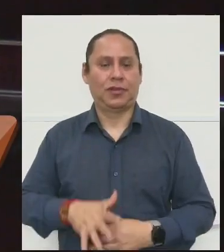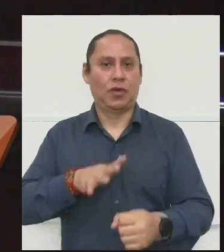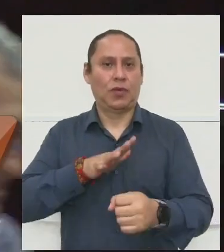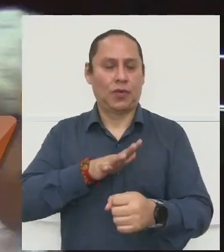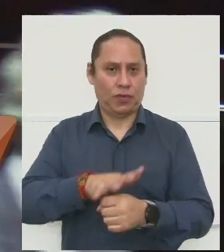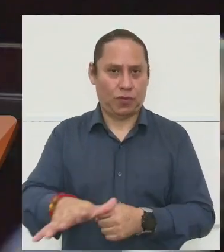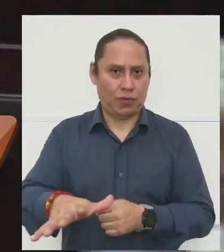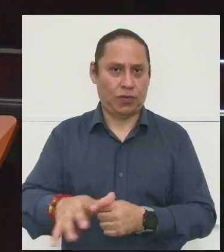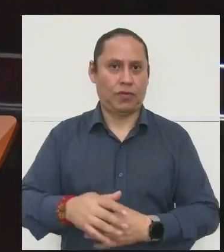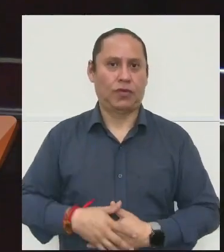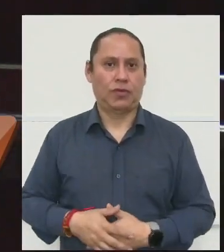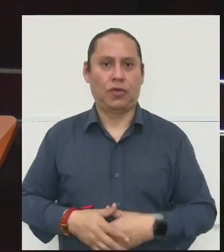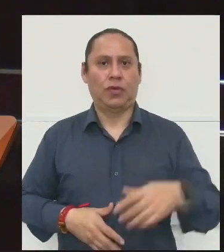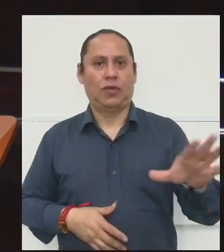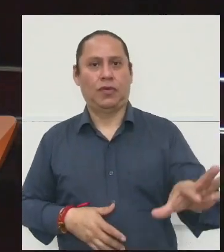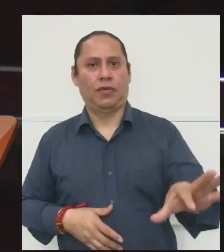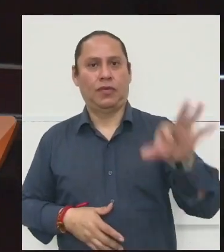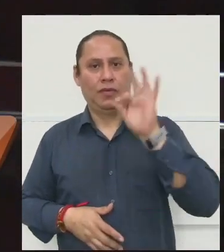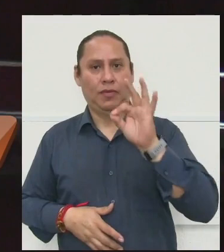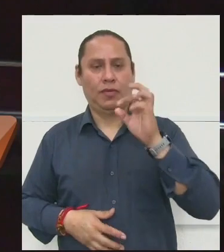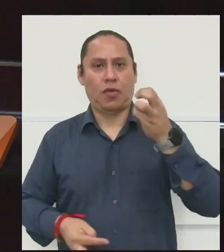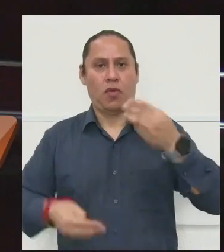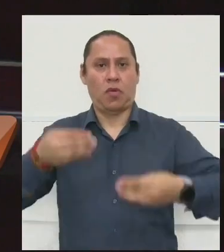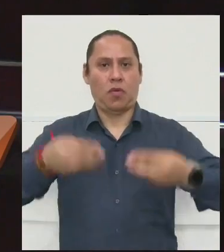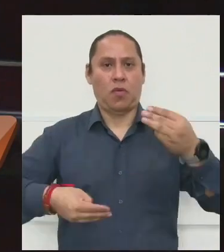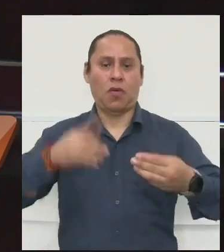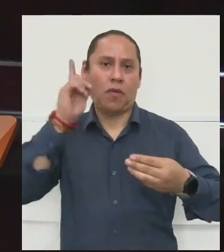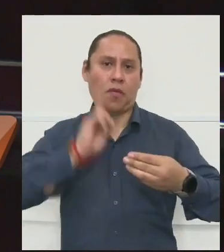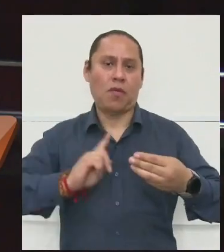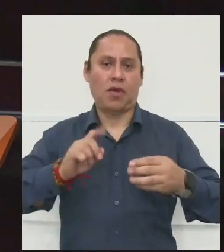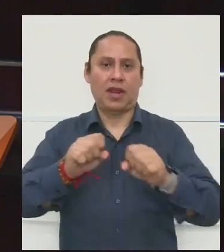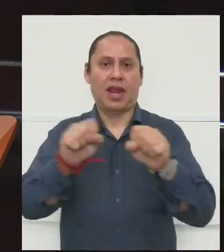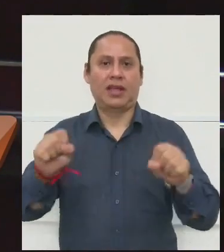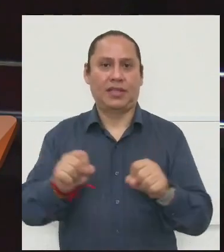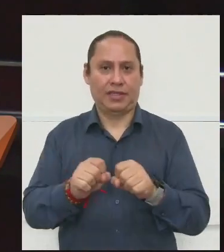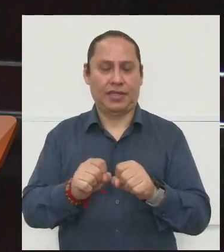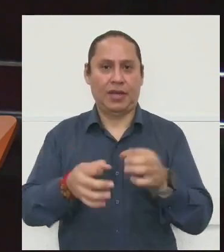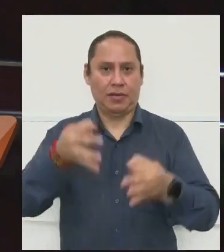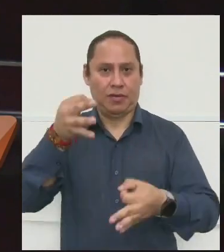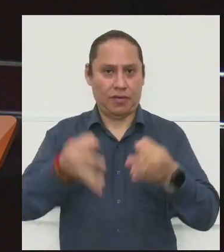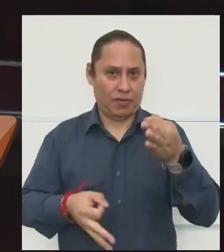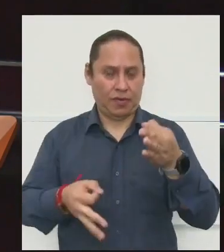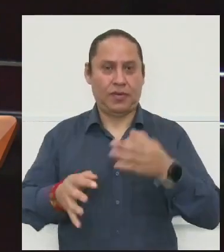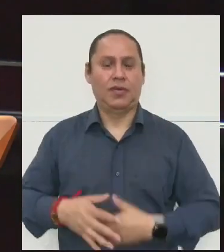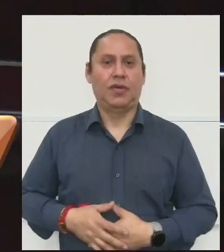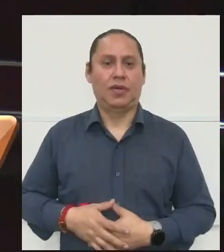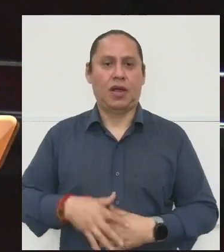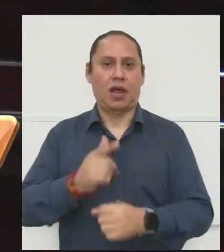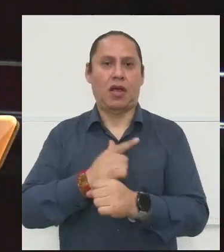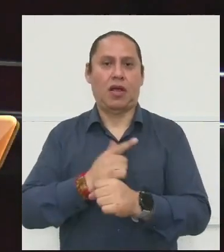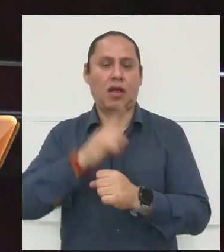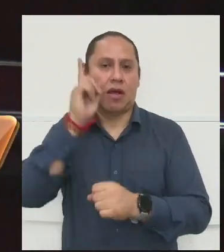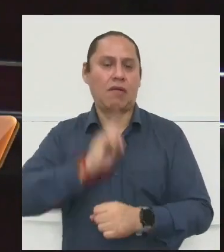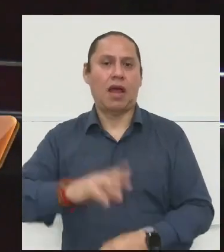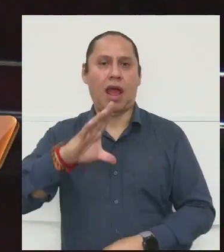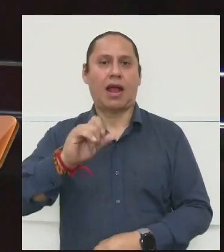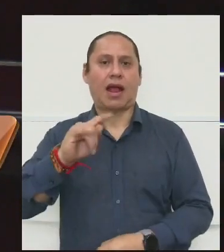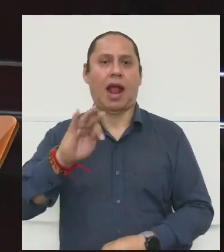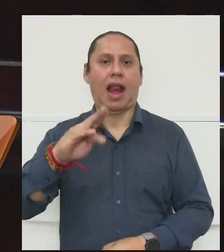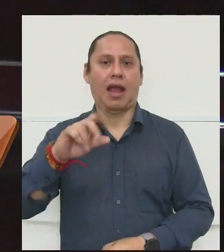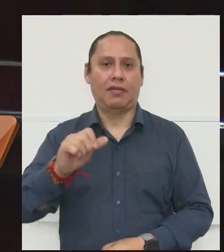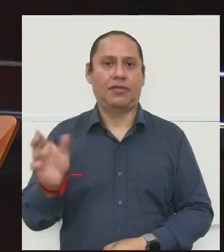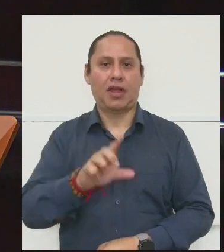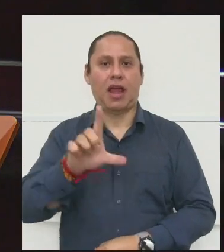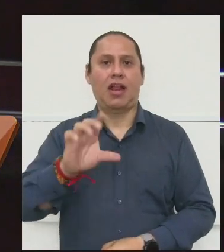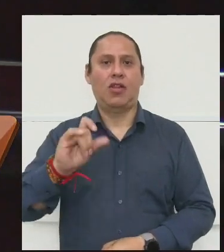medio del cual nombró como magistrada de sala regional colegiada a la licenciada Claudia